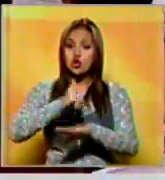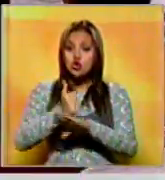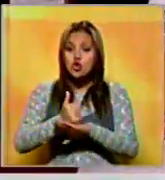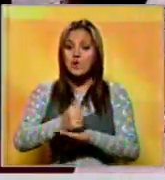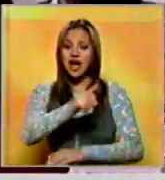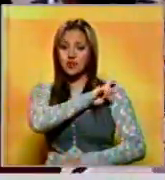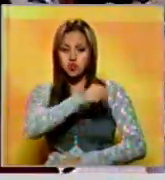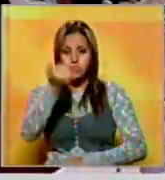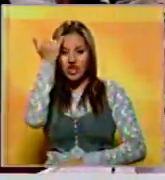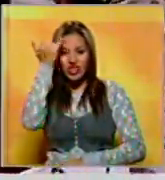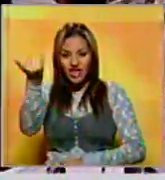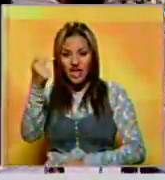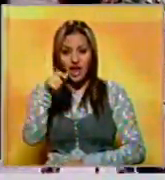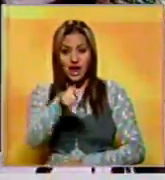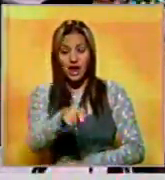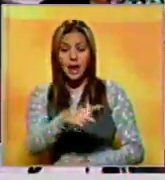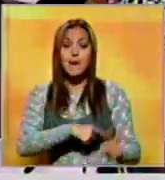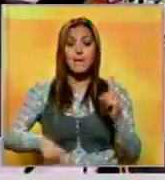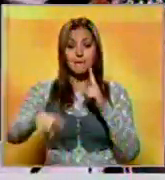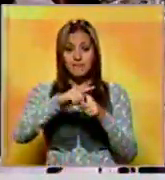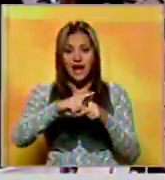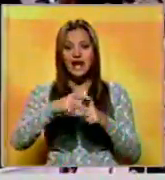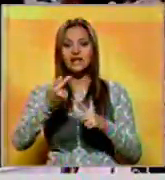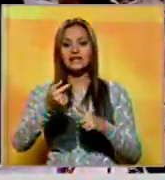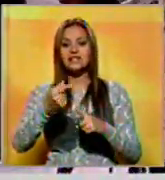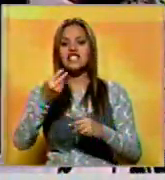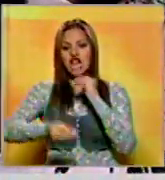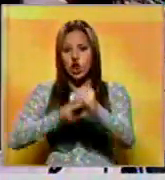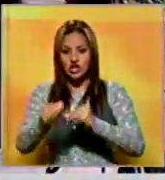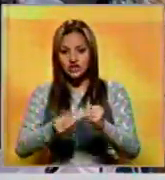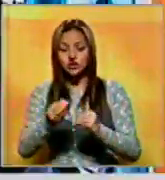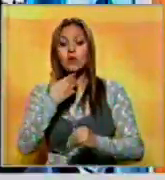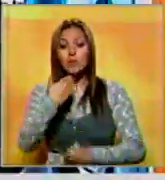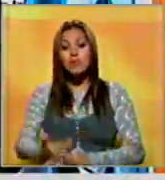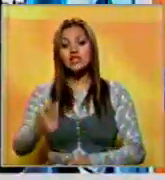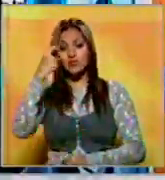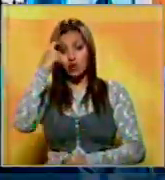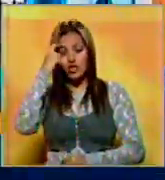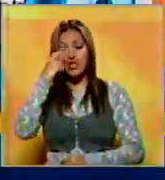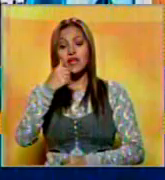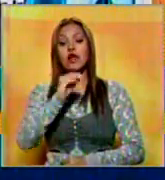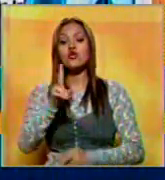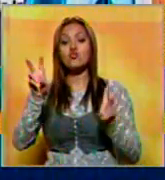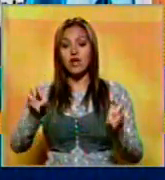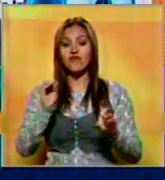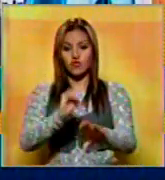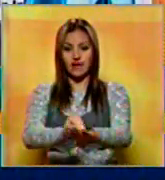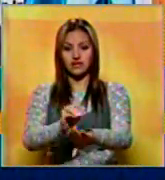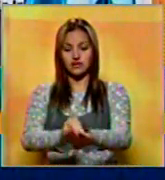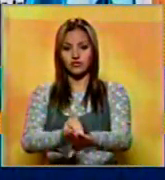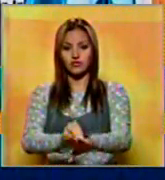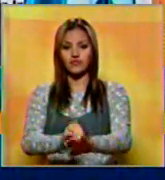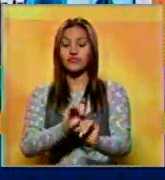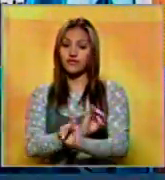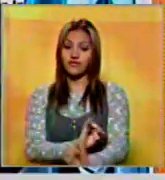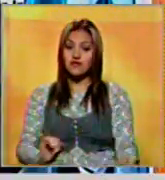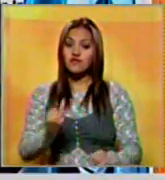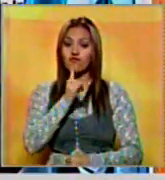de los autores materiales de los hechos, sino también de los intelectuales, y en próximos días hará nuevos anuncios en este caso. Bien amigos, esta es la